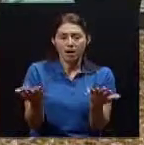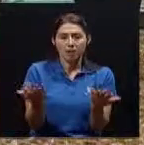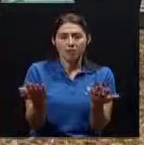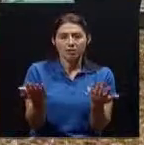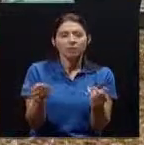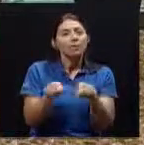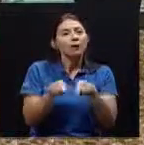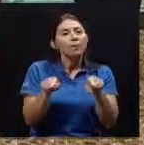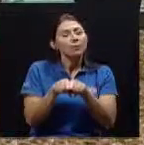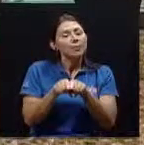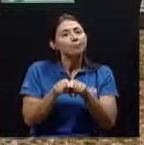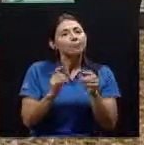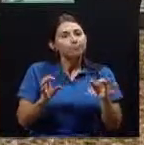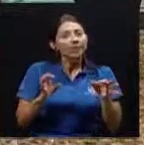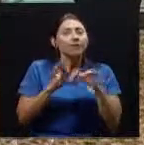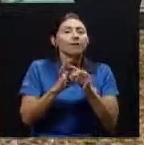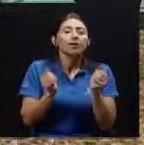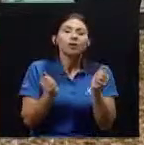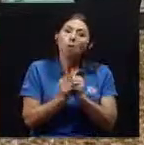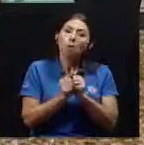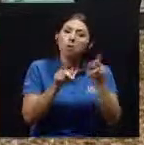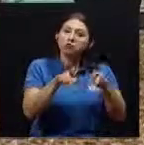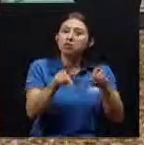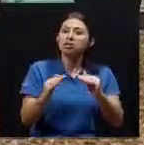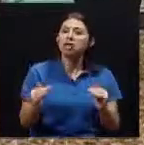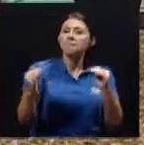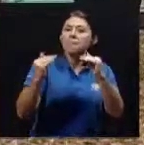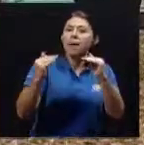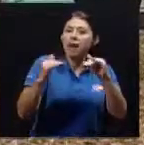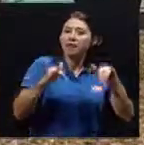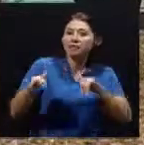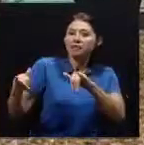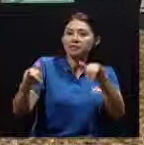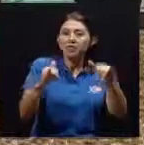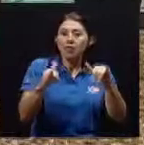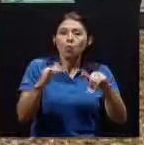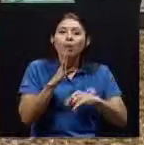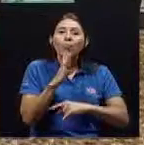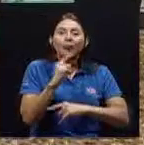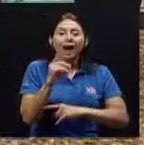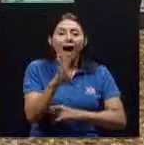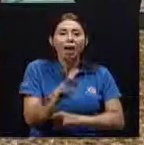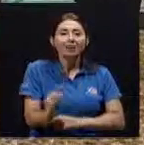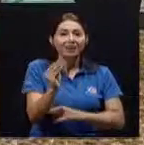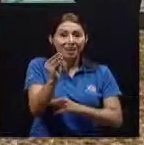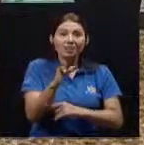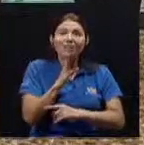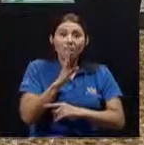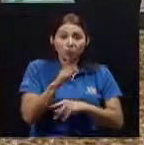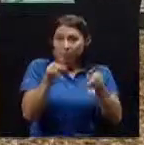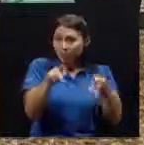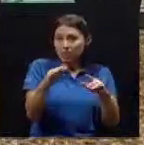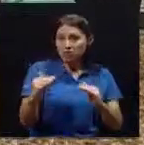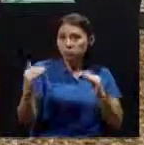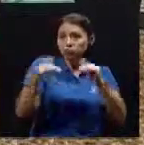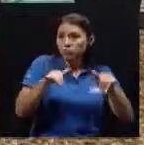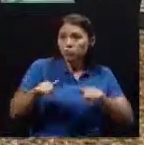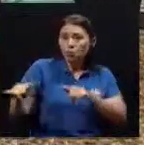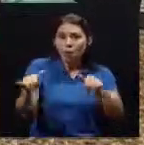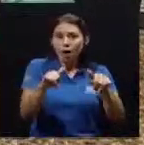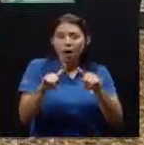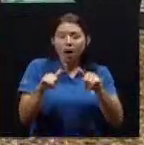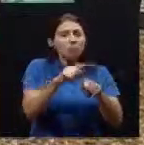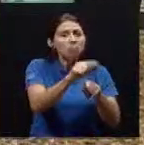mucho también con el grupo de pares, ¿verdad? Cuando hablamos de adolescentes también hablamos de grupos de pares y hablamos del desarrollo que